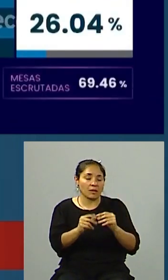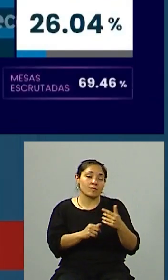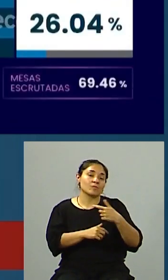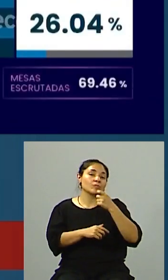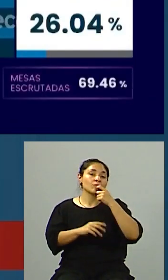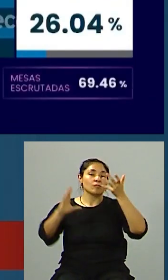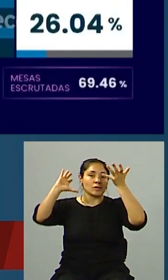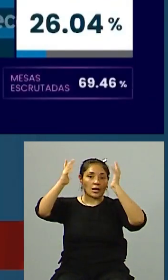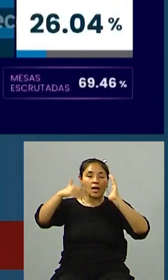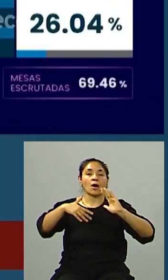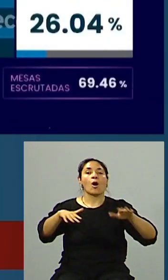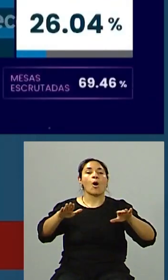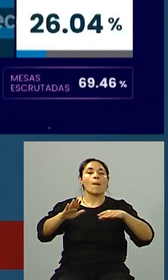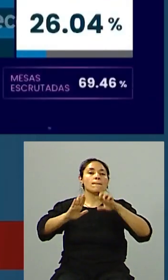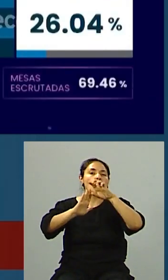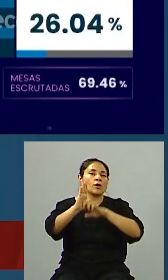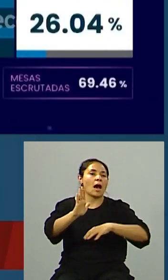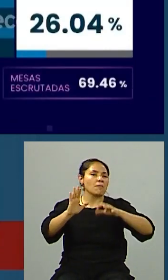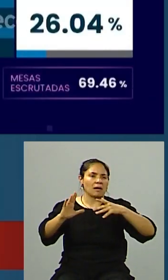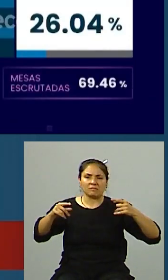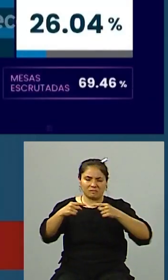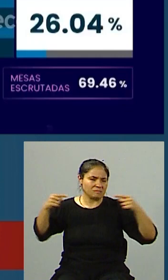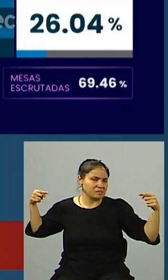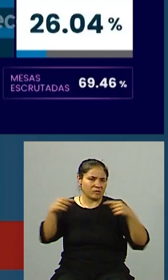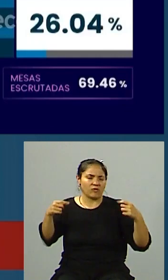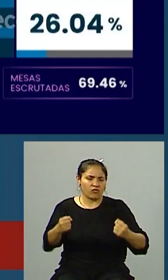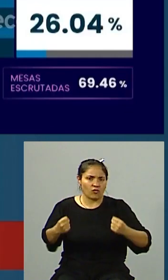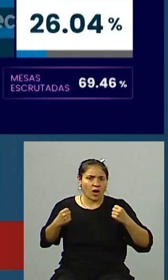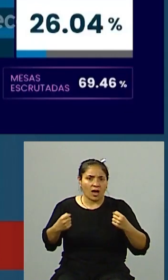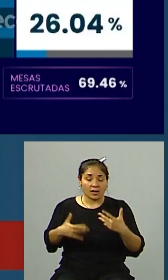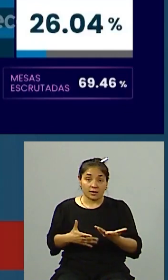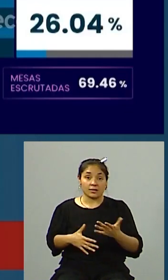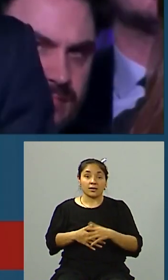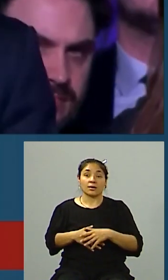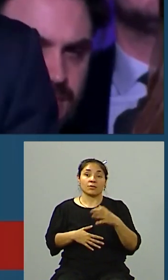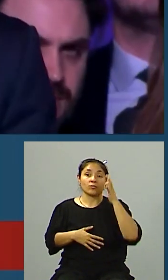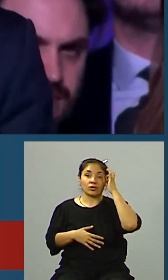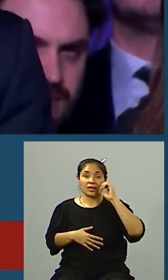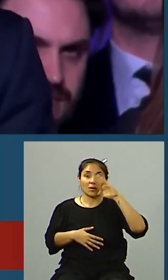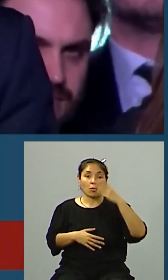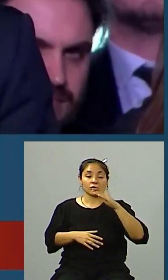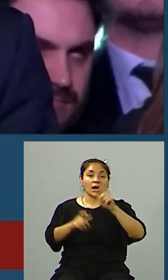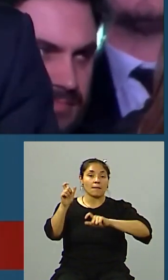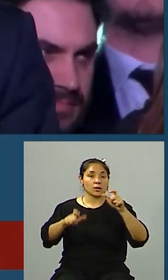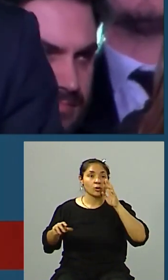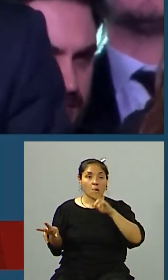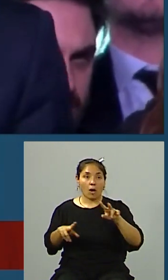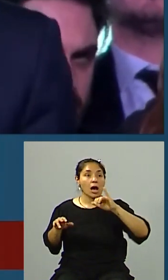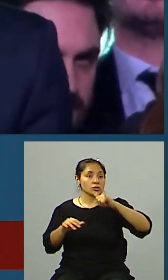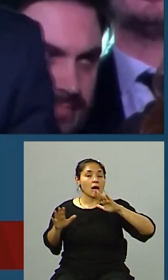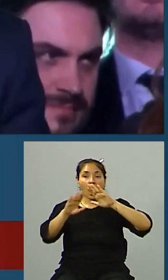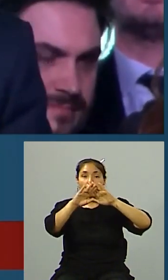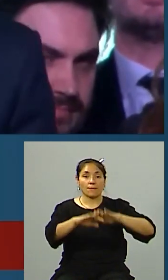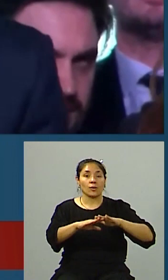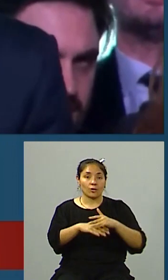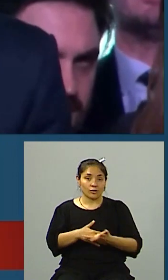programa muy disruptivo, pero fue un programa que le permitió reunir solo el 30%. Y acá se gana con el